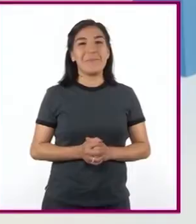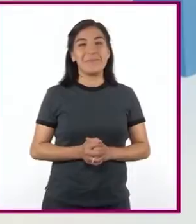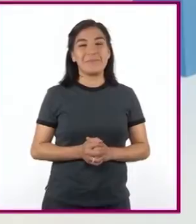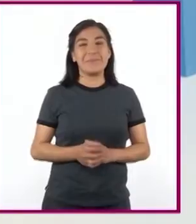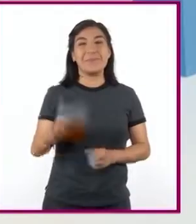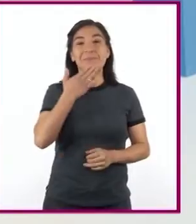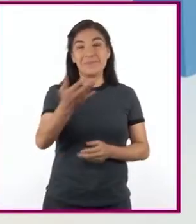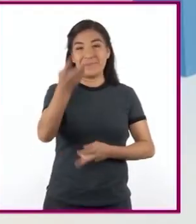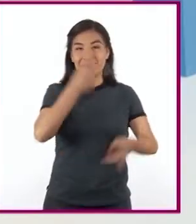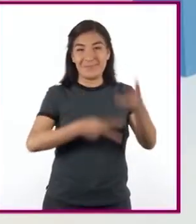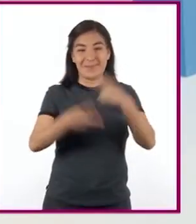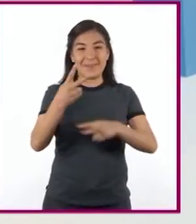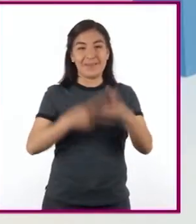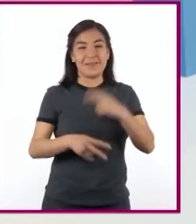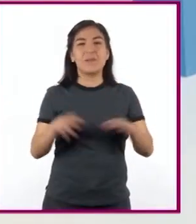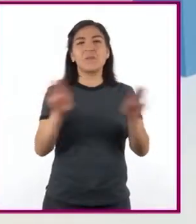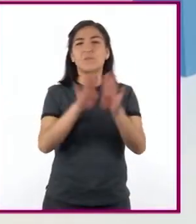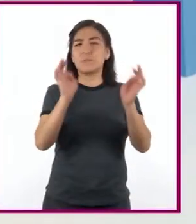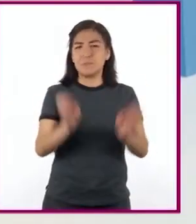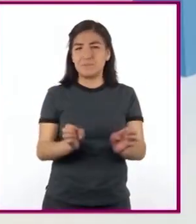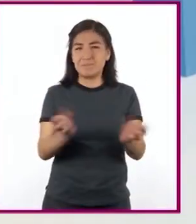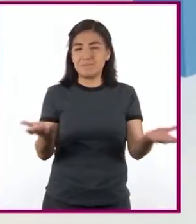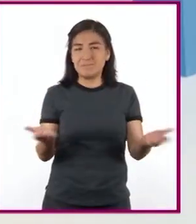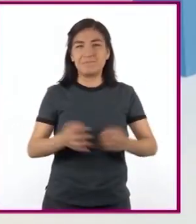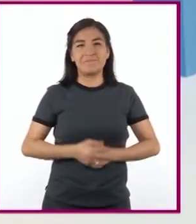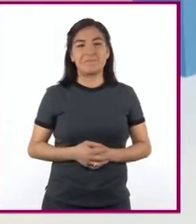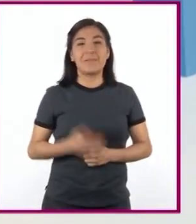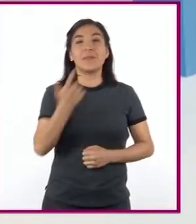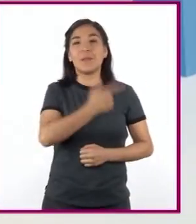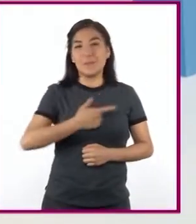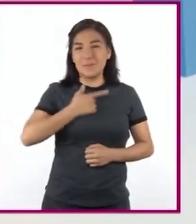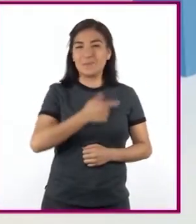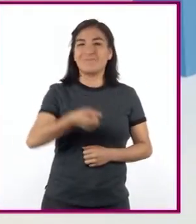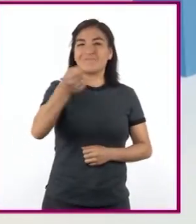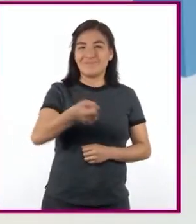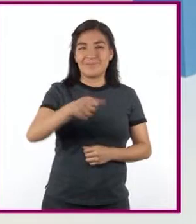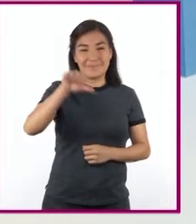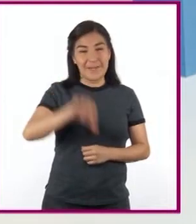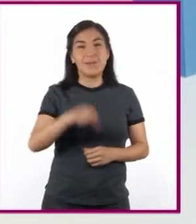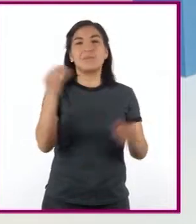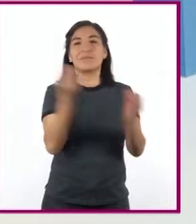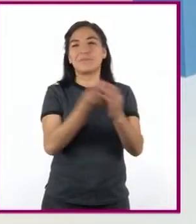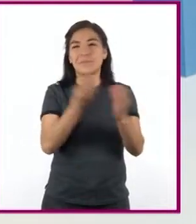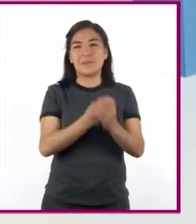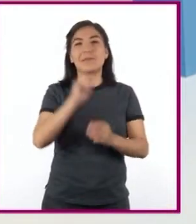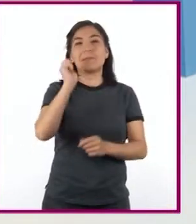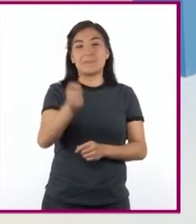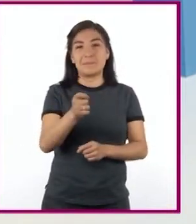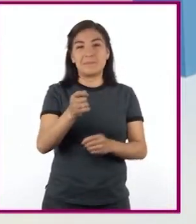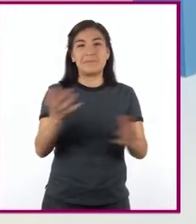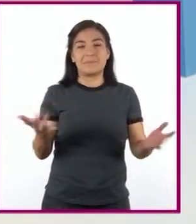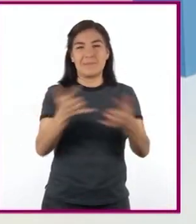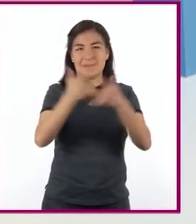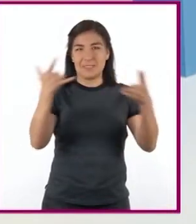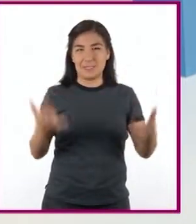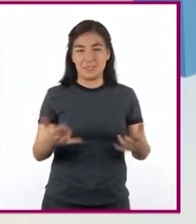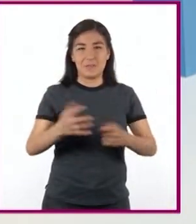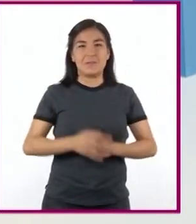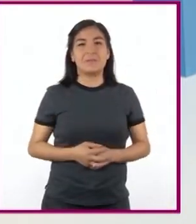Bienvenidas y bienvenidos. ¿Cómo están? Qué gusto saludarles en una sesión más de la asignatura